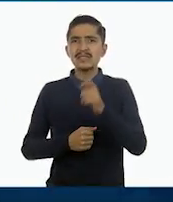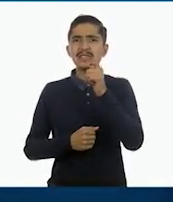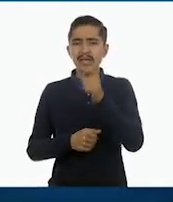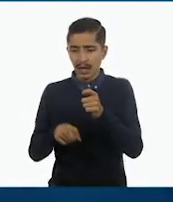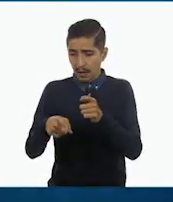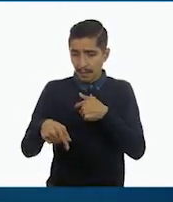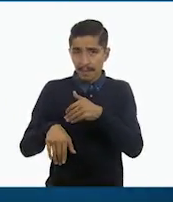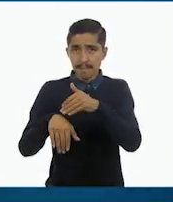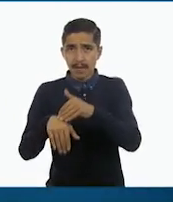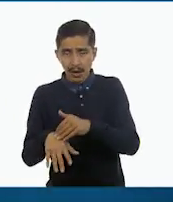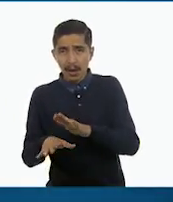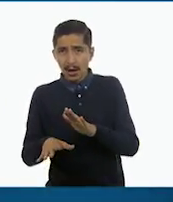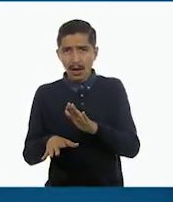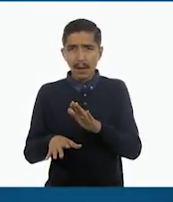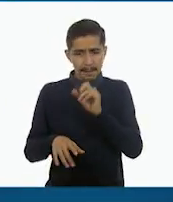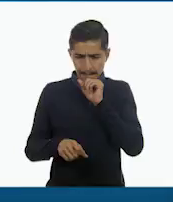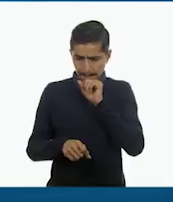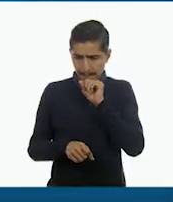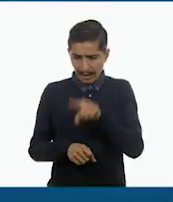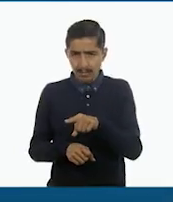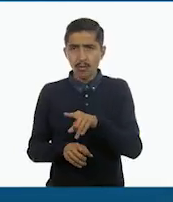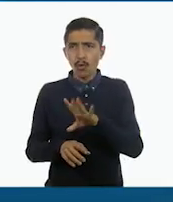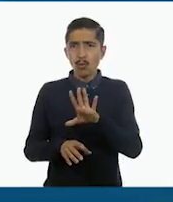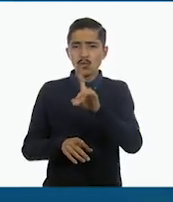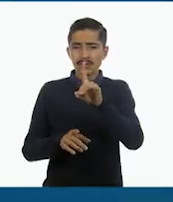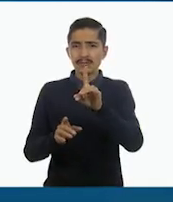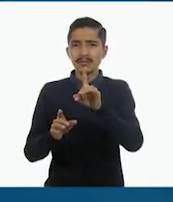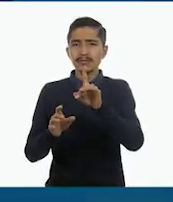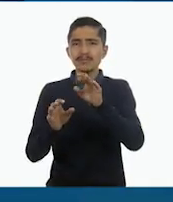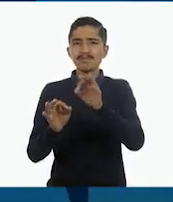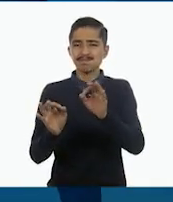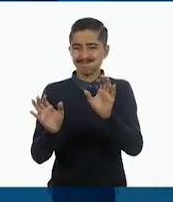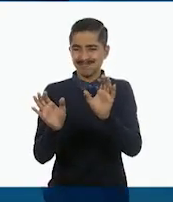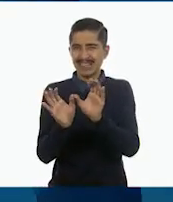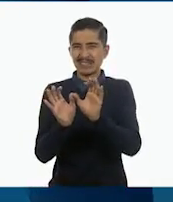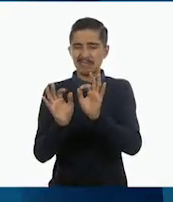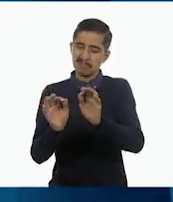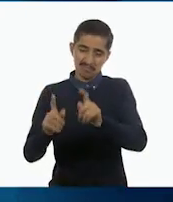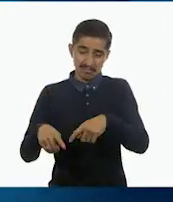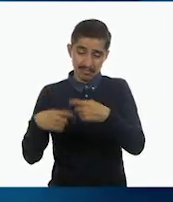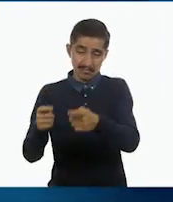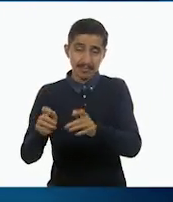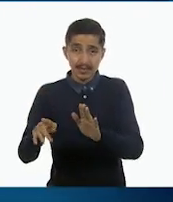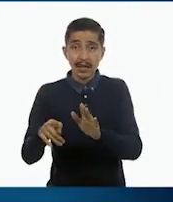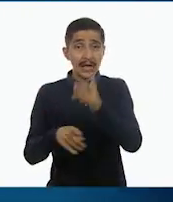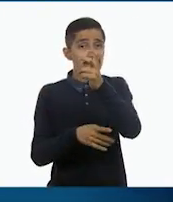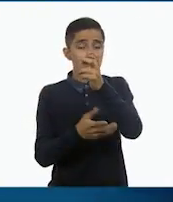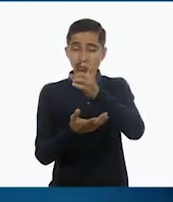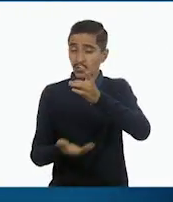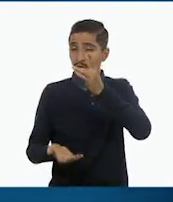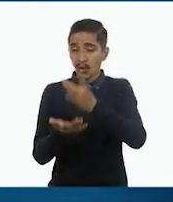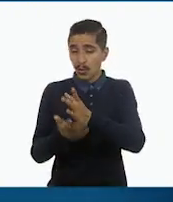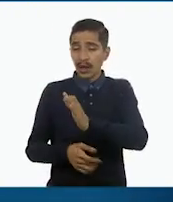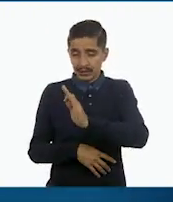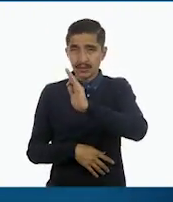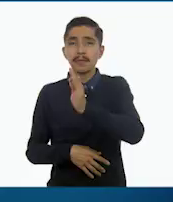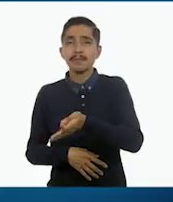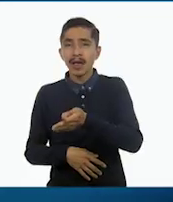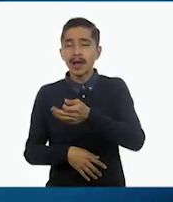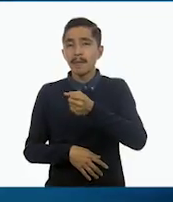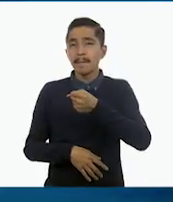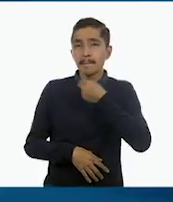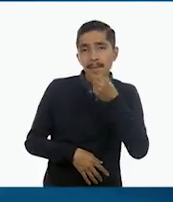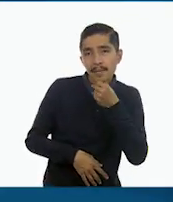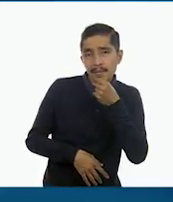condenarse, extenderse a sí mismo un certificado de incapacidad. Y esto solo es aceptable en